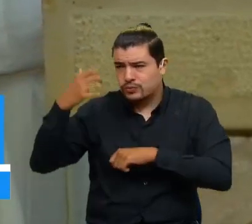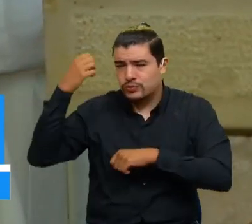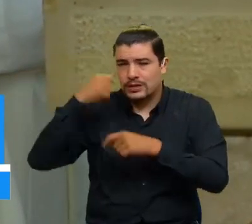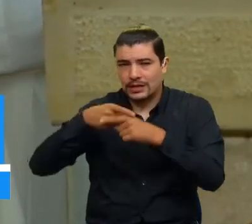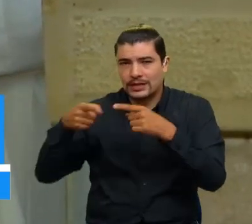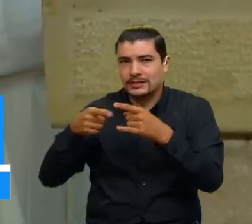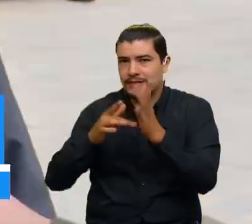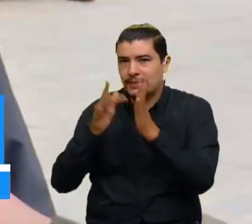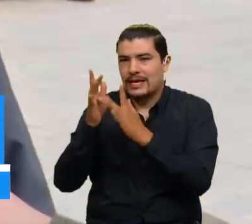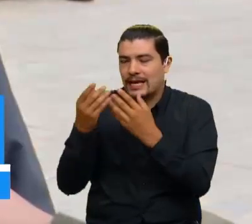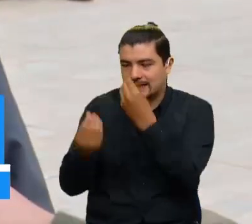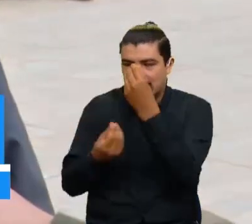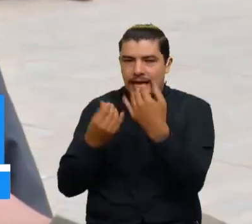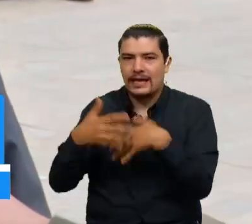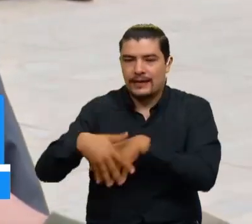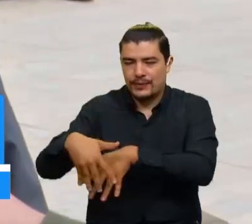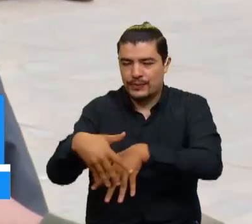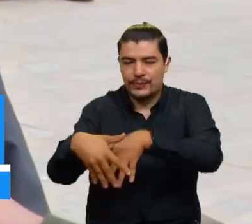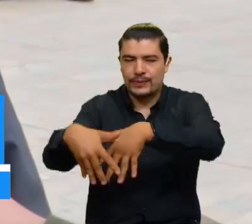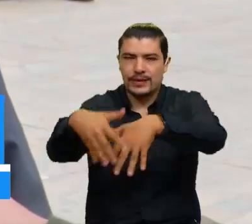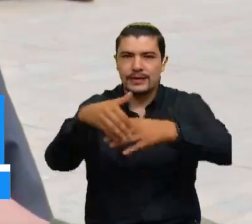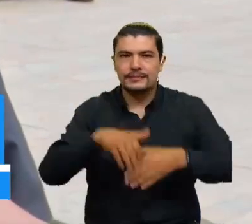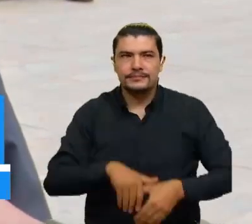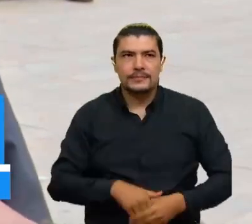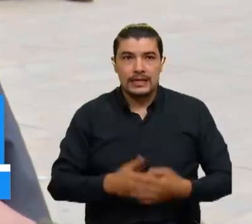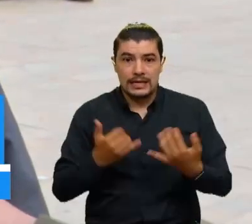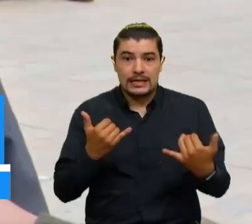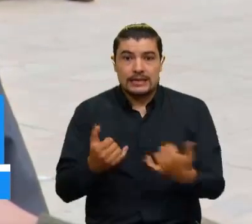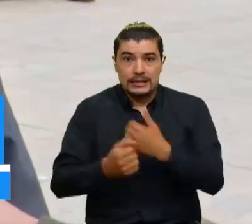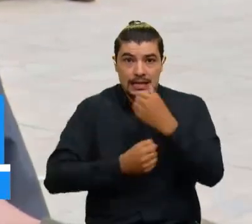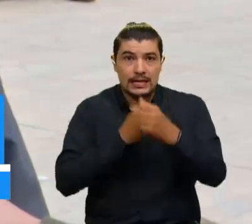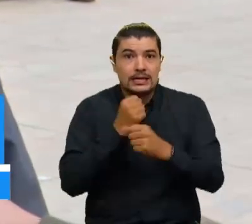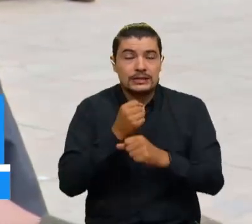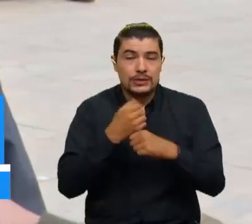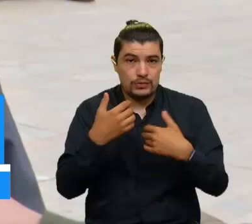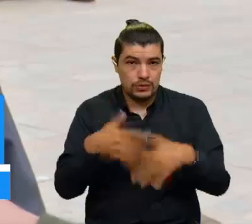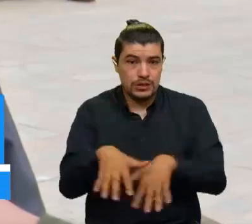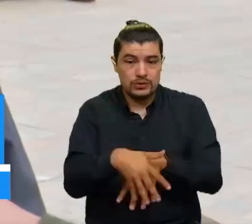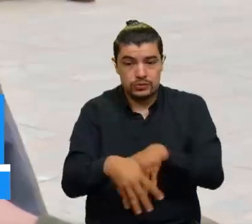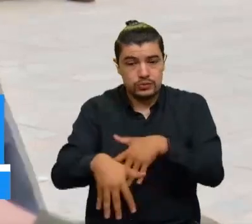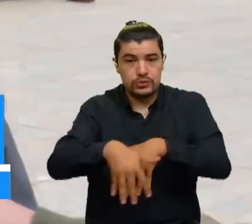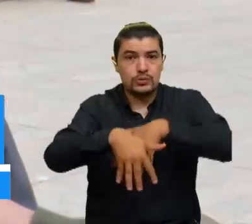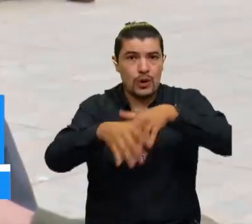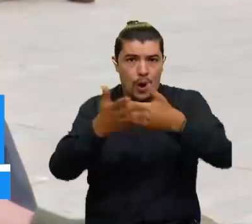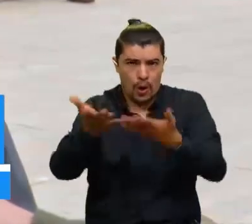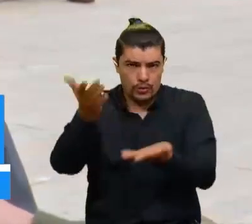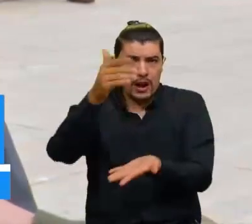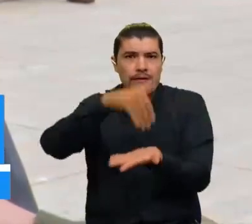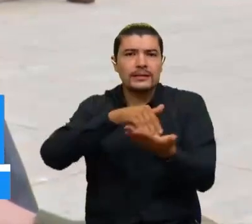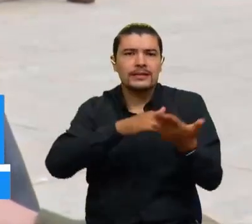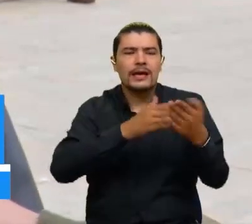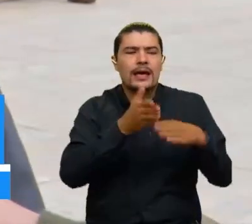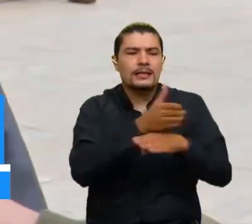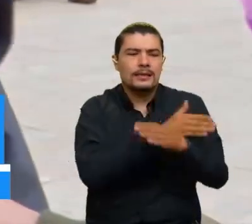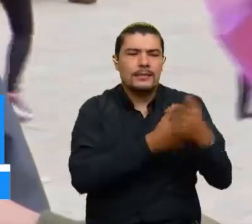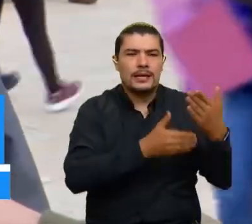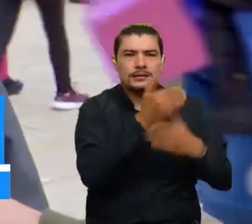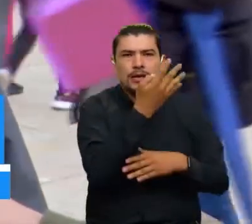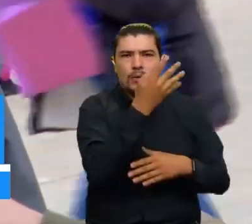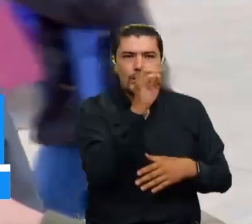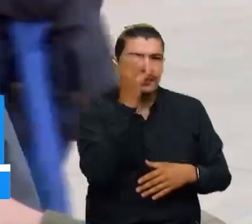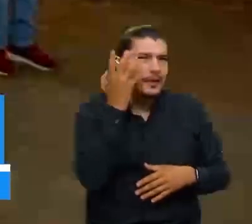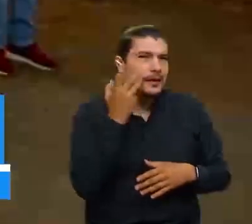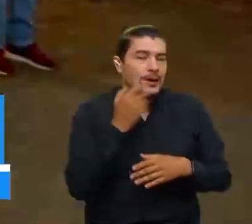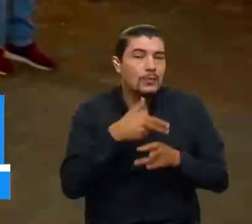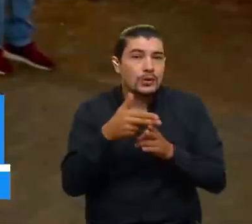Mayor. Este año nos vamos a reactivar, van a salir las procesiones nuevamente. Empieza la cuaresma, el día